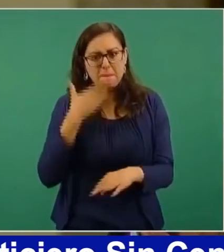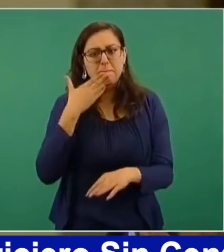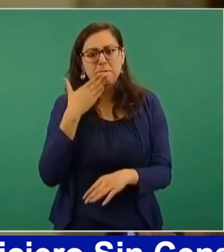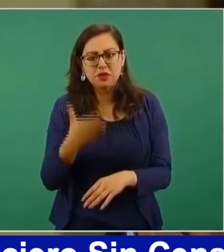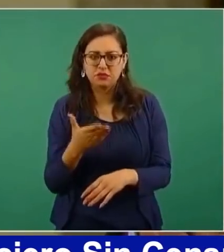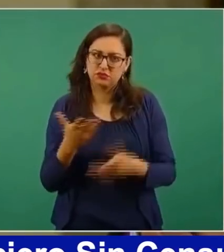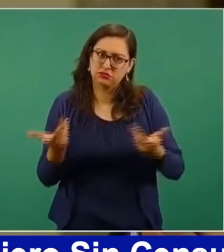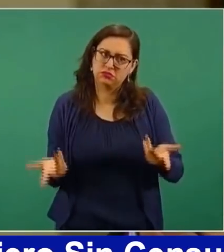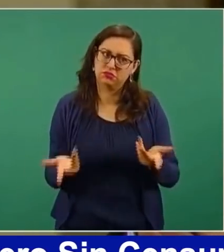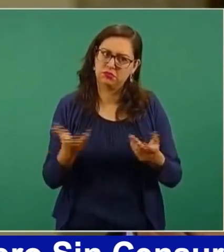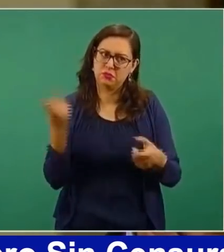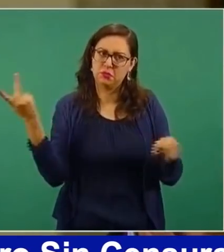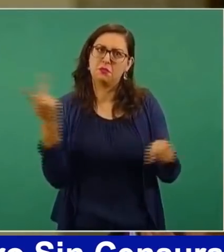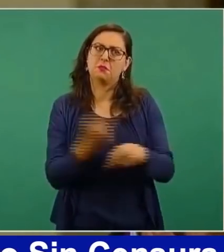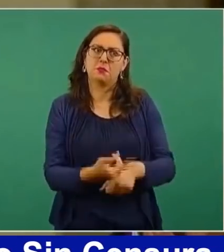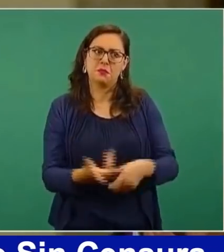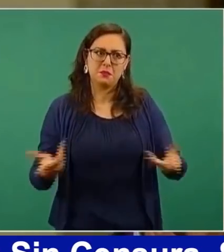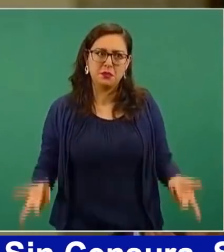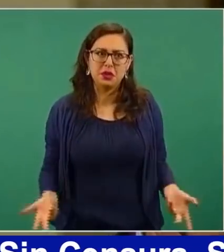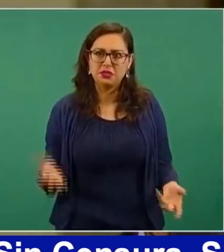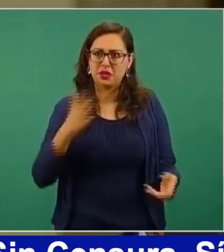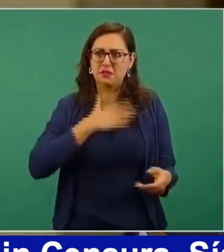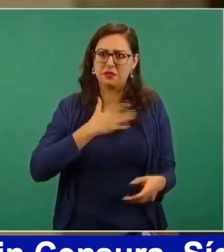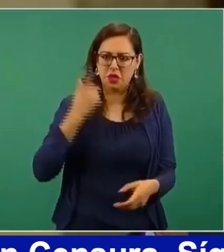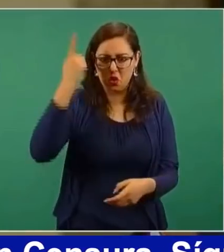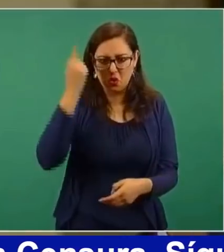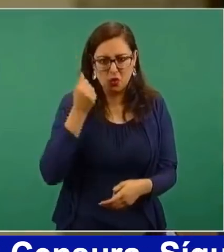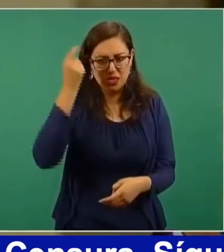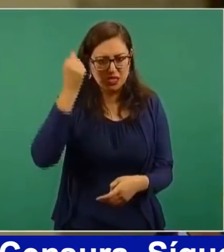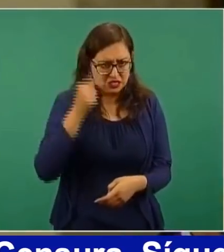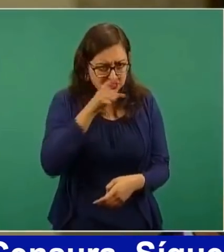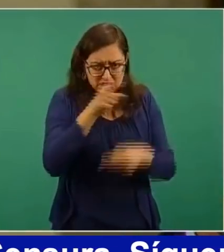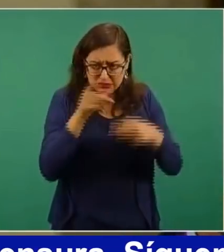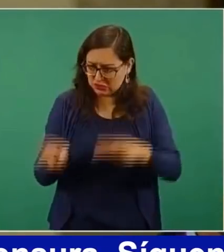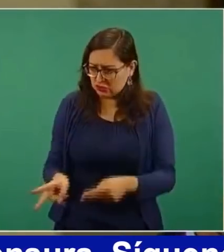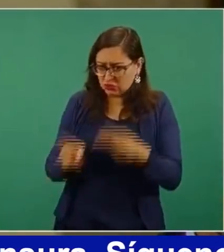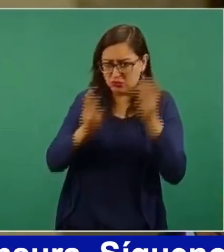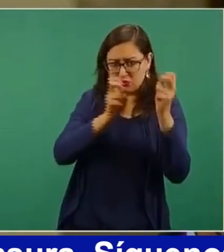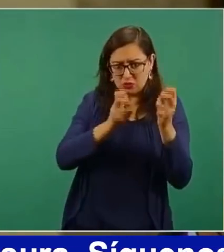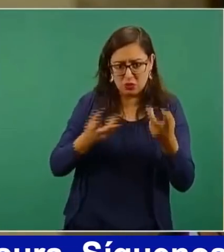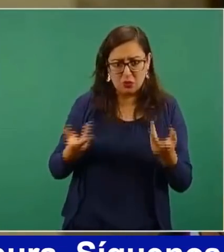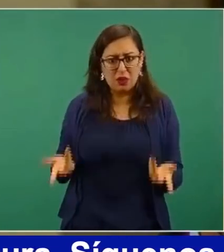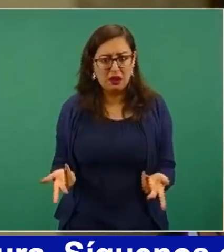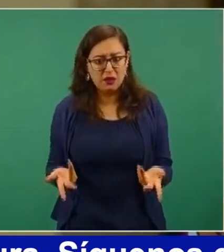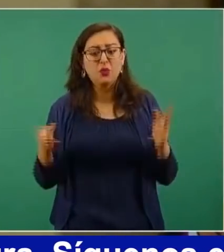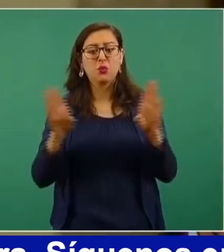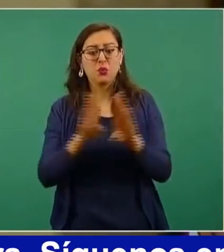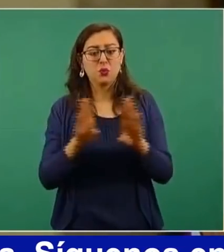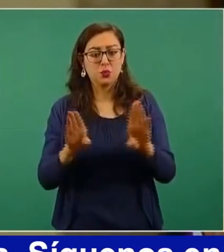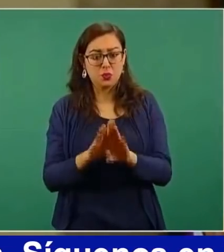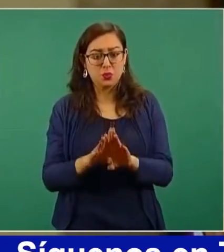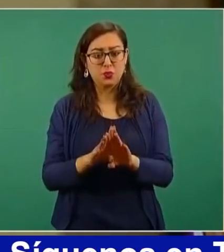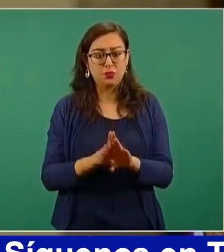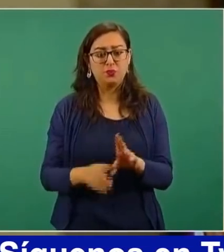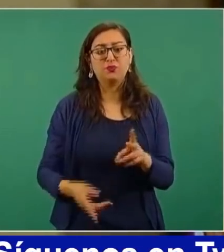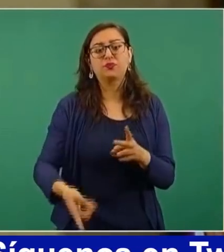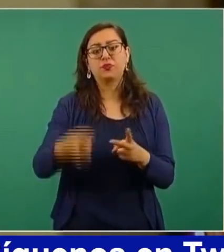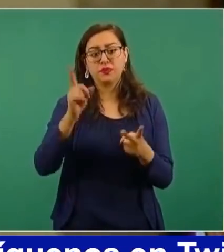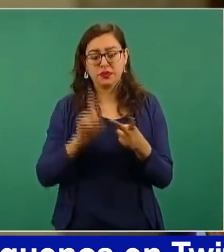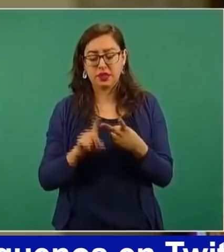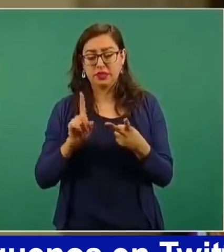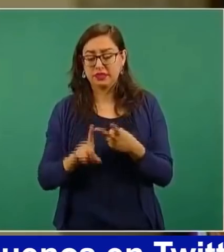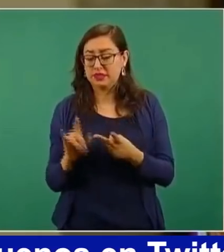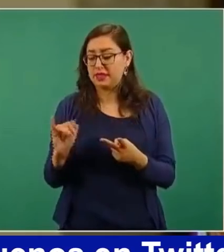un robo a pues sus retiros. Ese sería el tema de pensionados. También y en el tema del